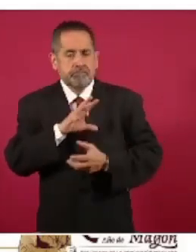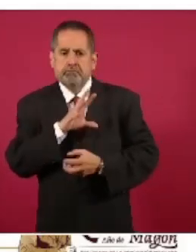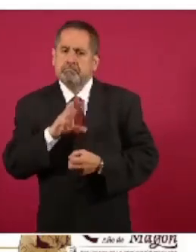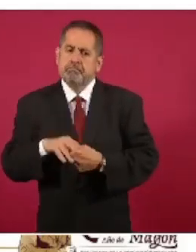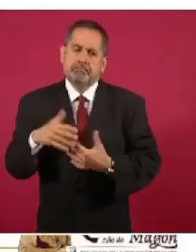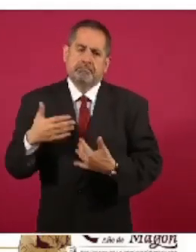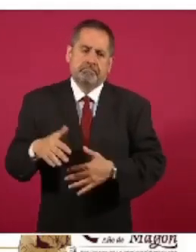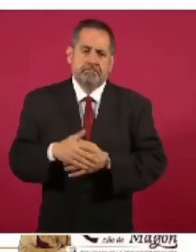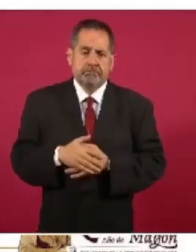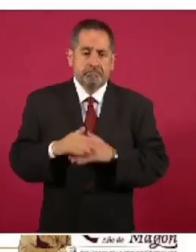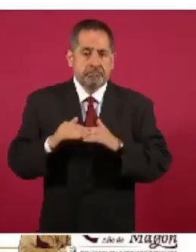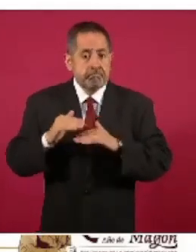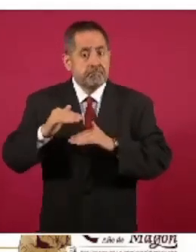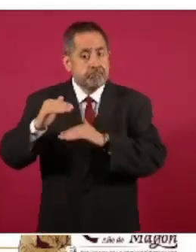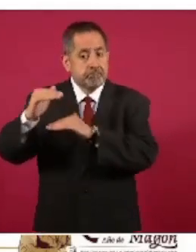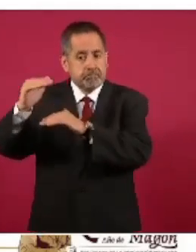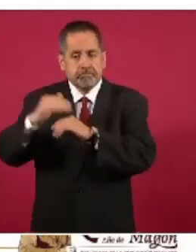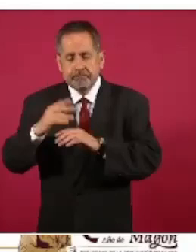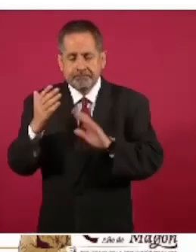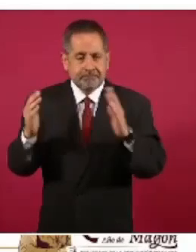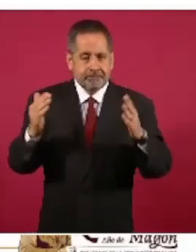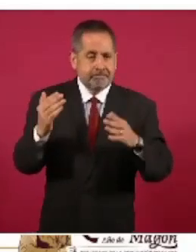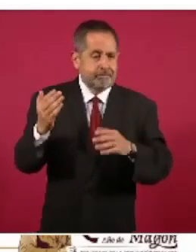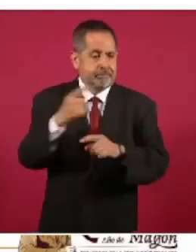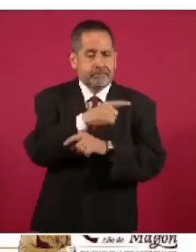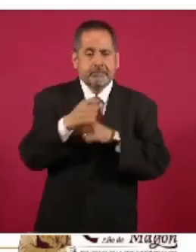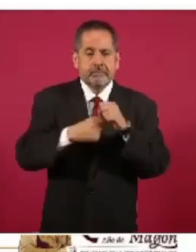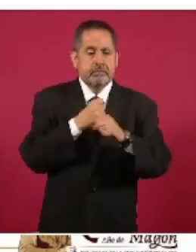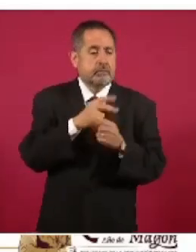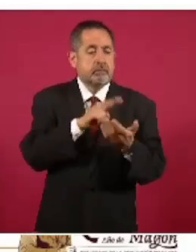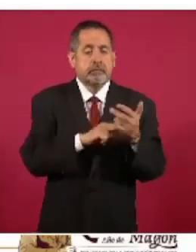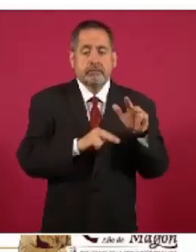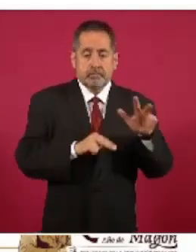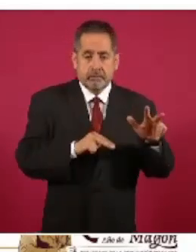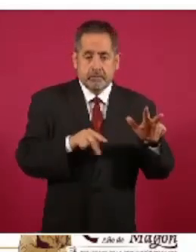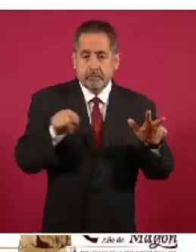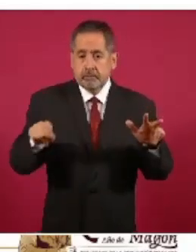al 2018, fue un aumento del